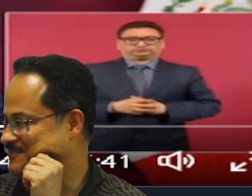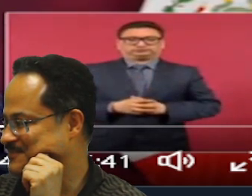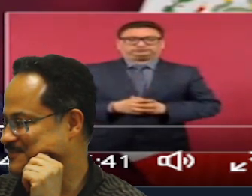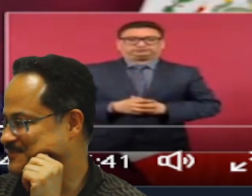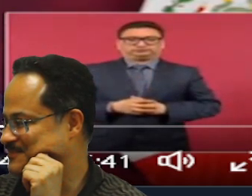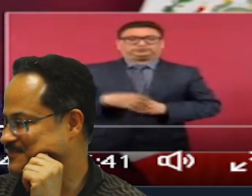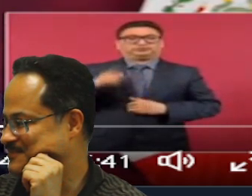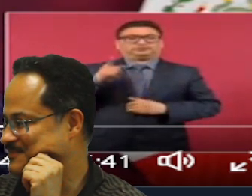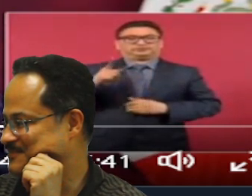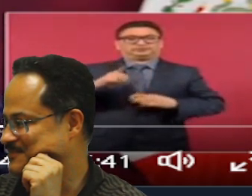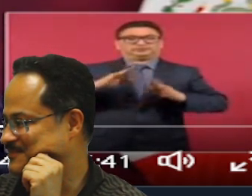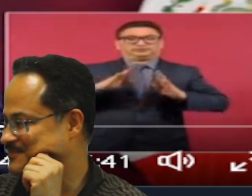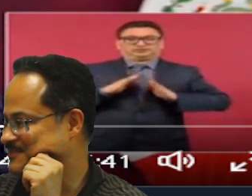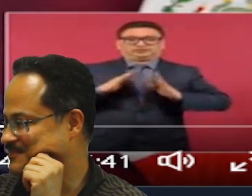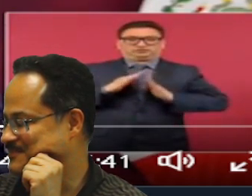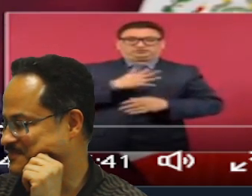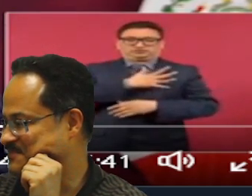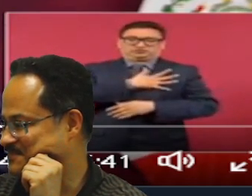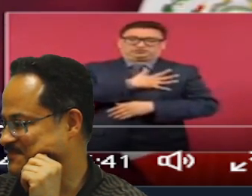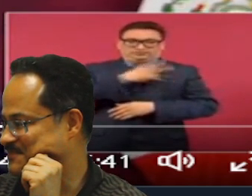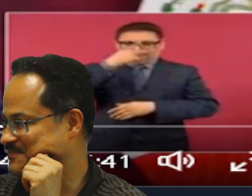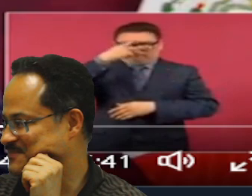que es un ejército nacionalista